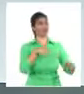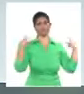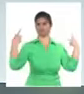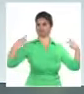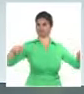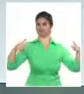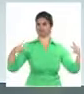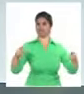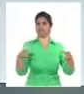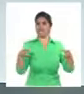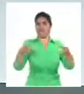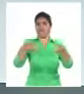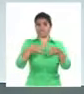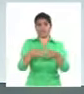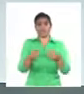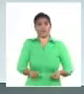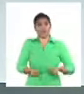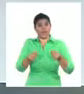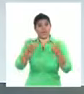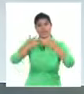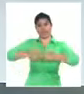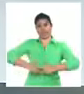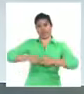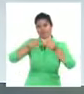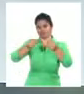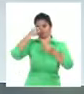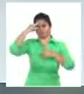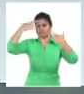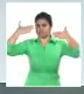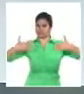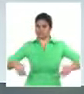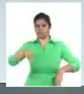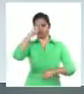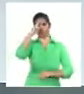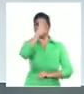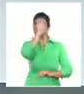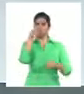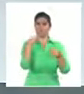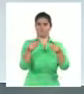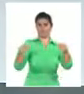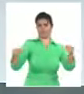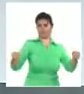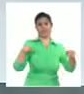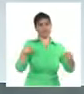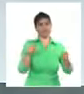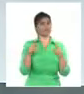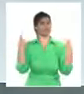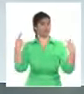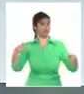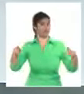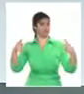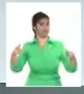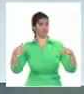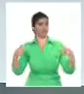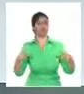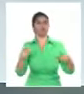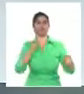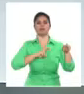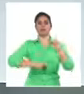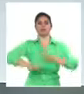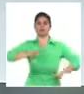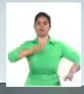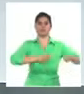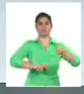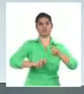para el sistema de salud cubano, cuenta con valiosos resultados en la aplicación de la relajación magnética nuclear para el estudio de la